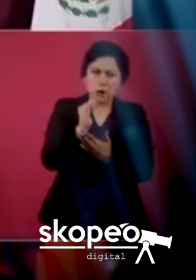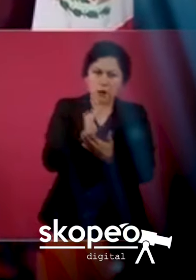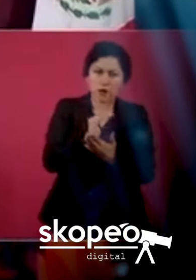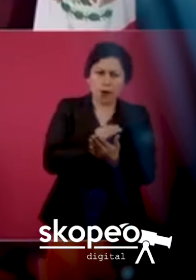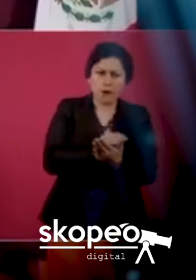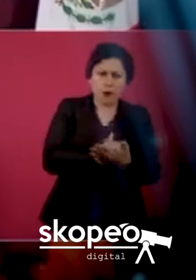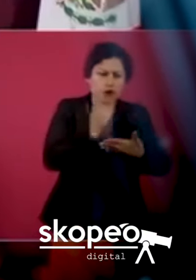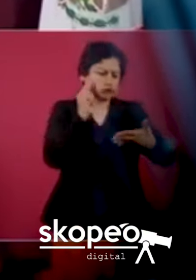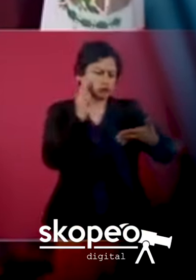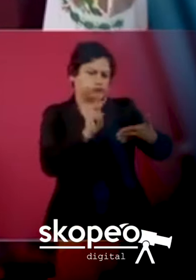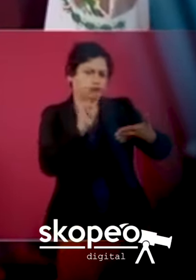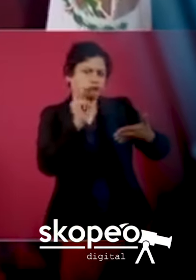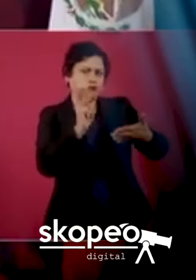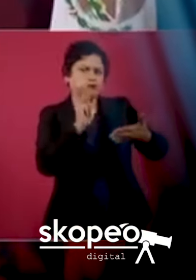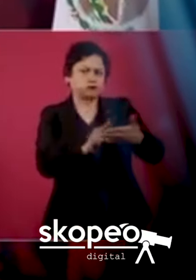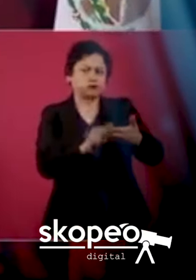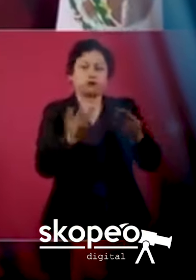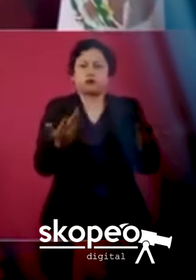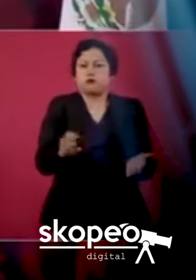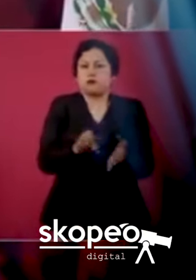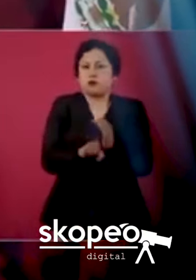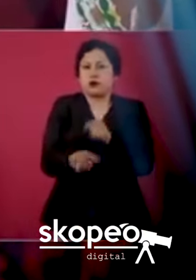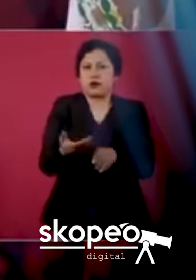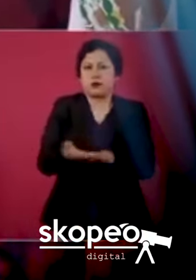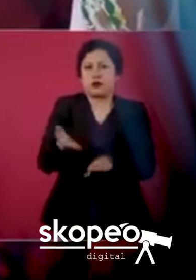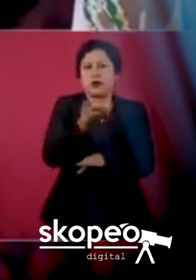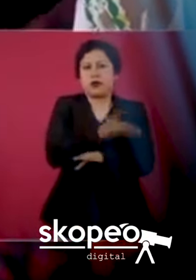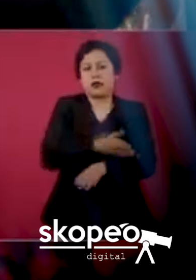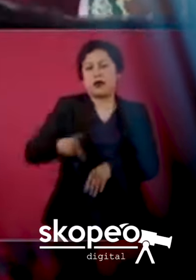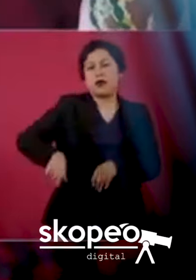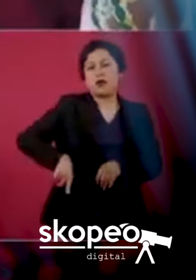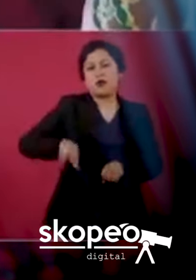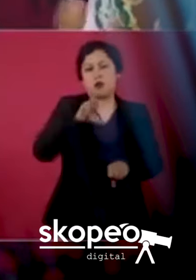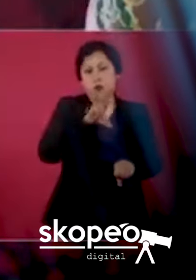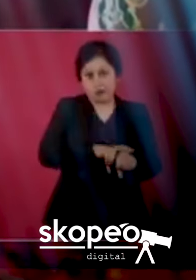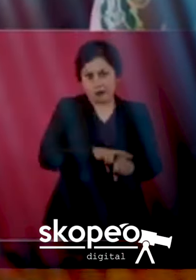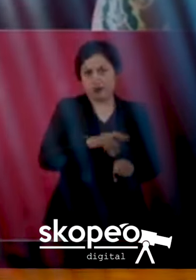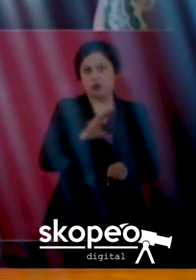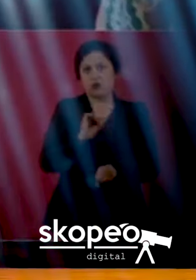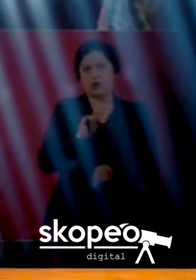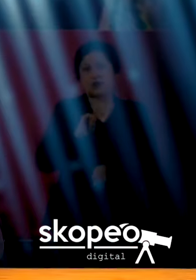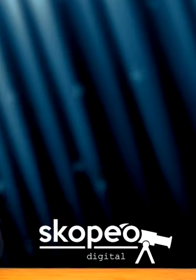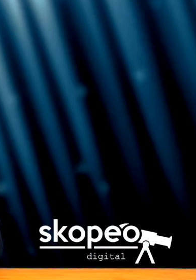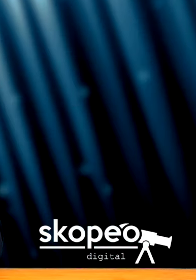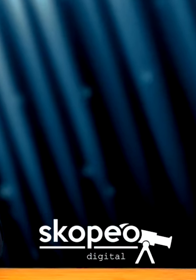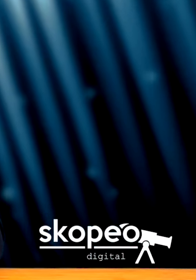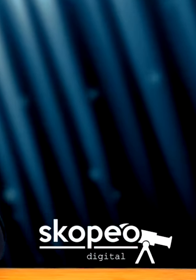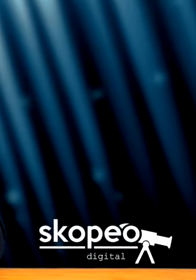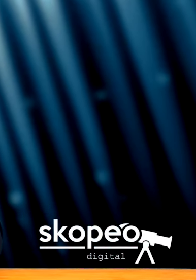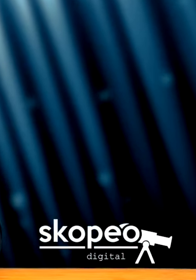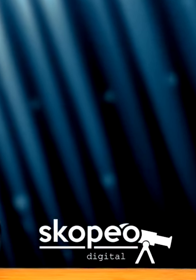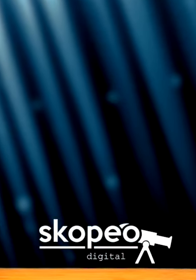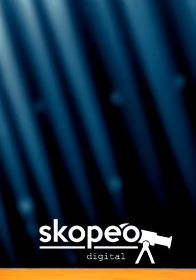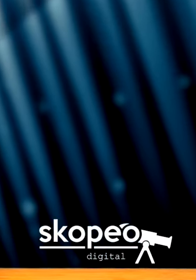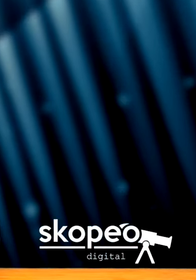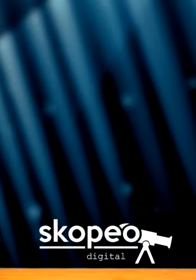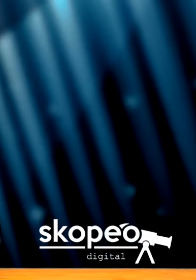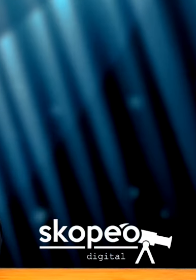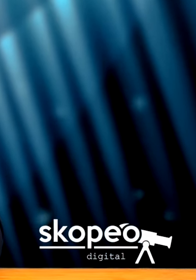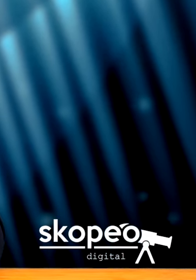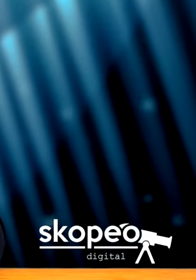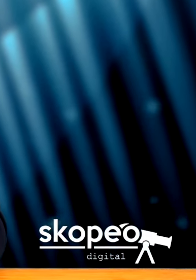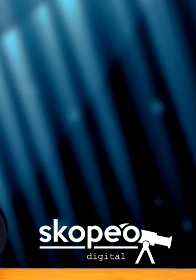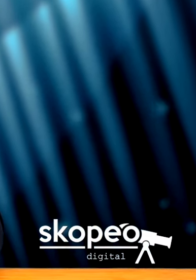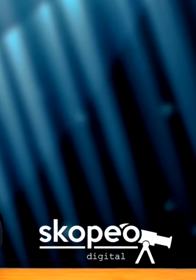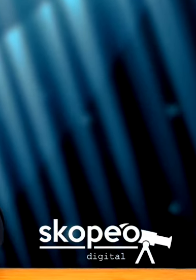Si se compara el gobierno de Cuitláhuac con el gobierno anterior. La información que el presidente maneja es de